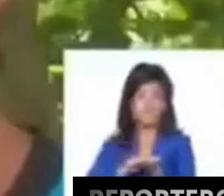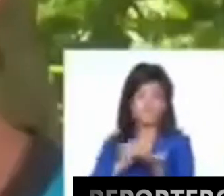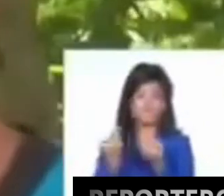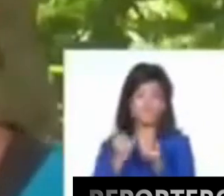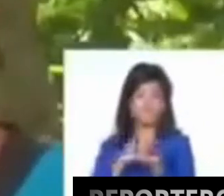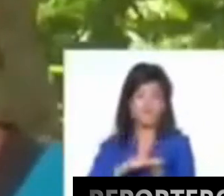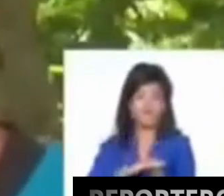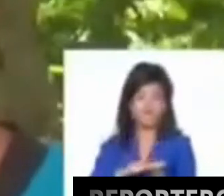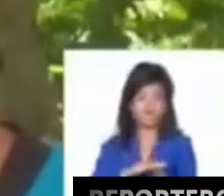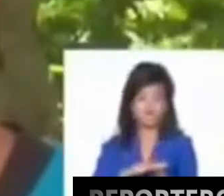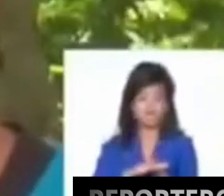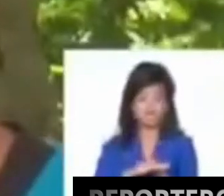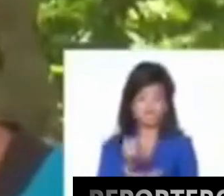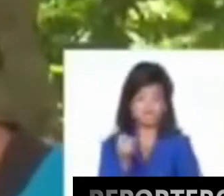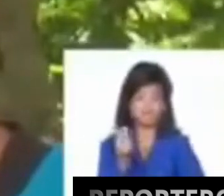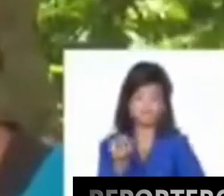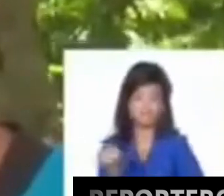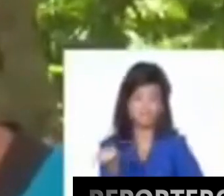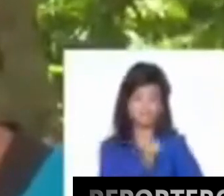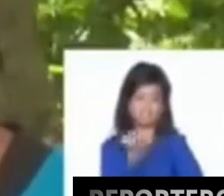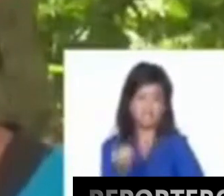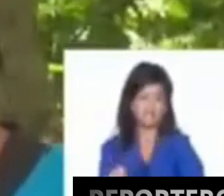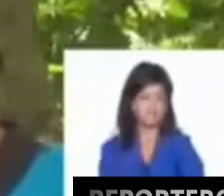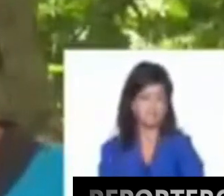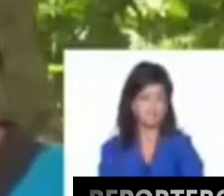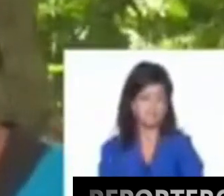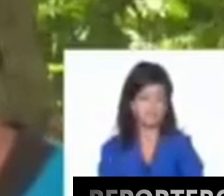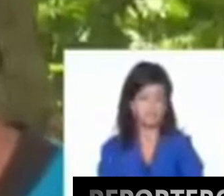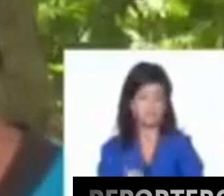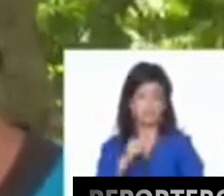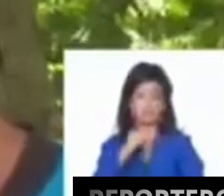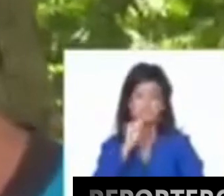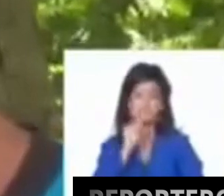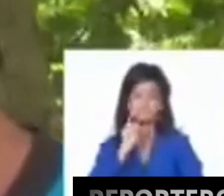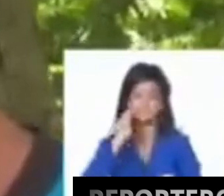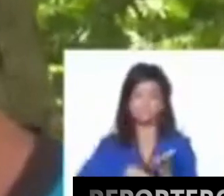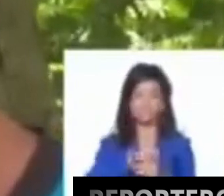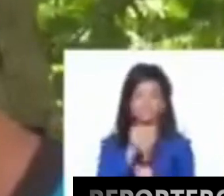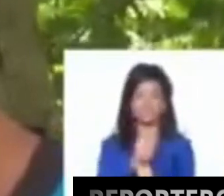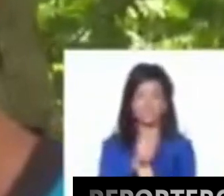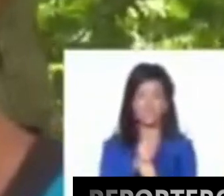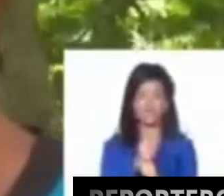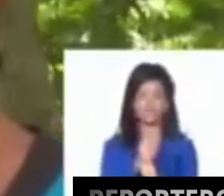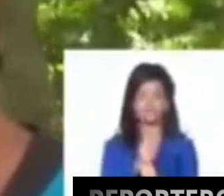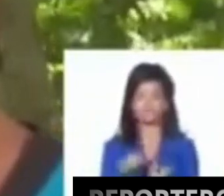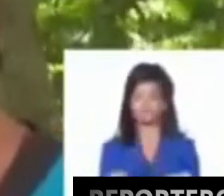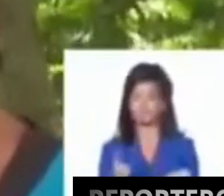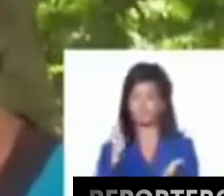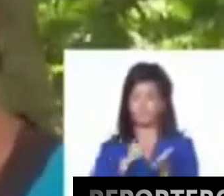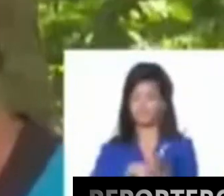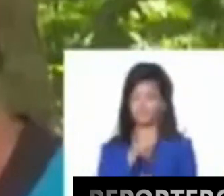él. Esto fue una mentira, un engaño, porque supuestamente me dieron un contrato de trabajo. Contrato de trabajo que yo, hablando como buen